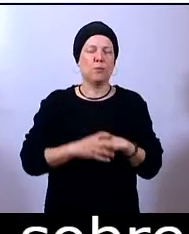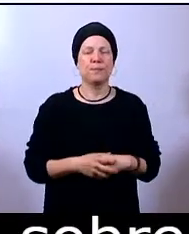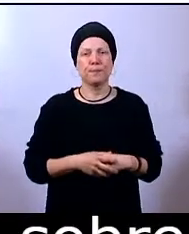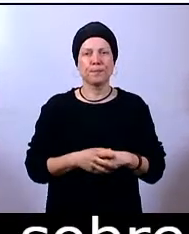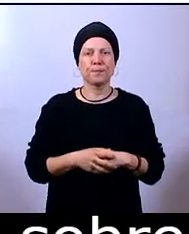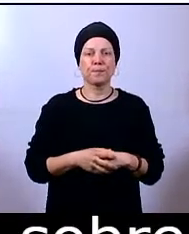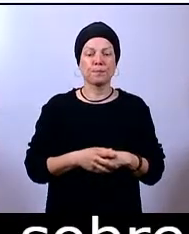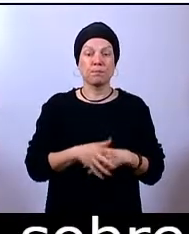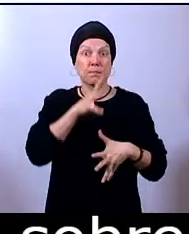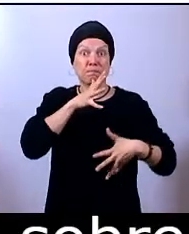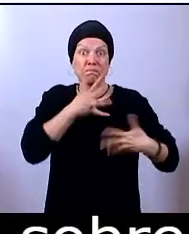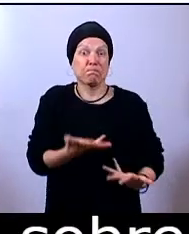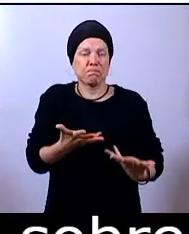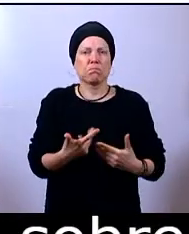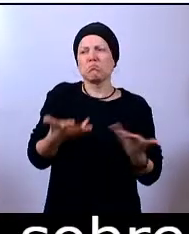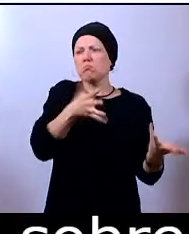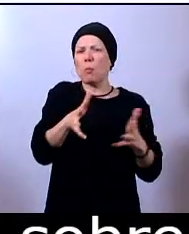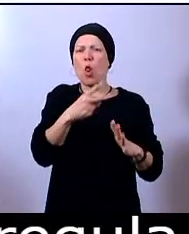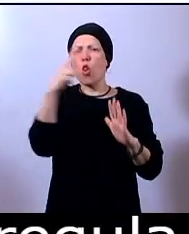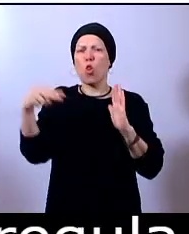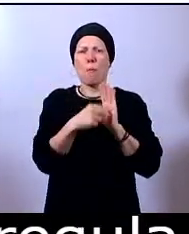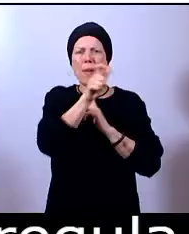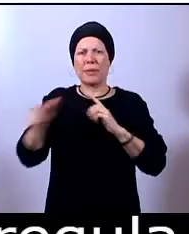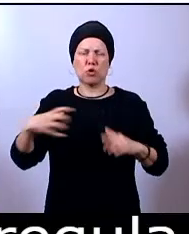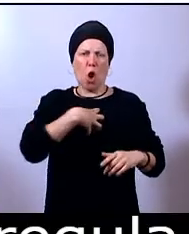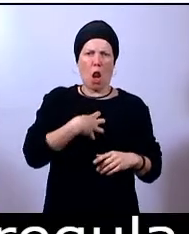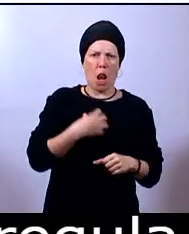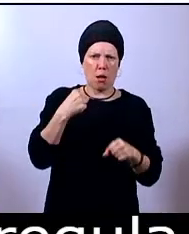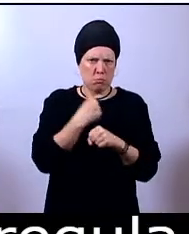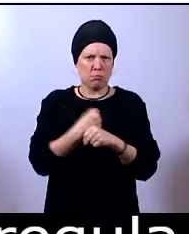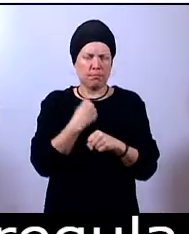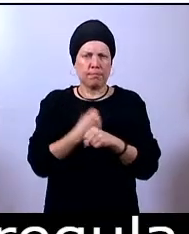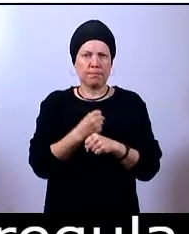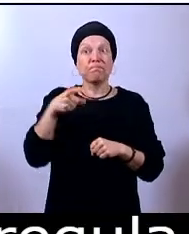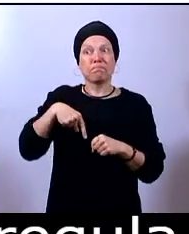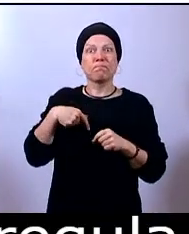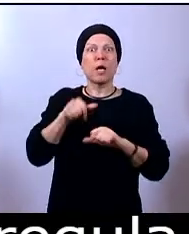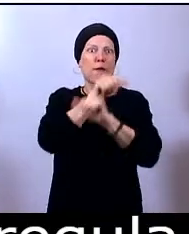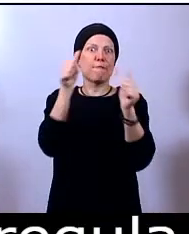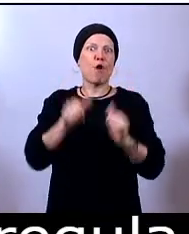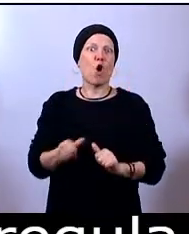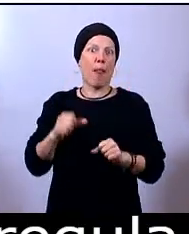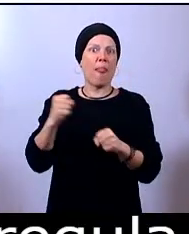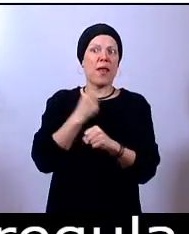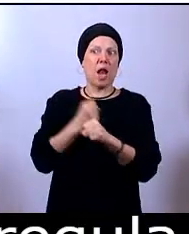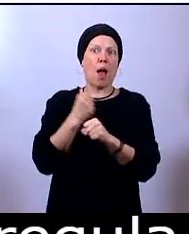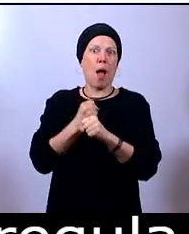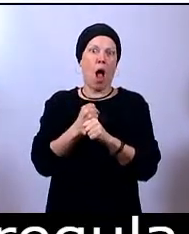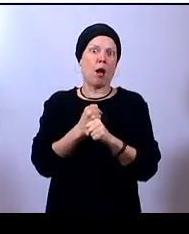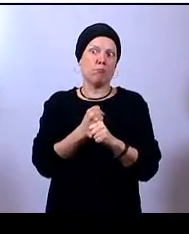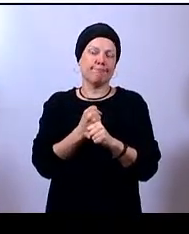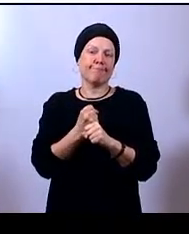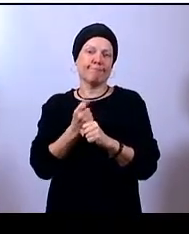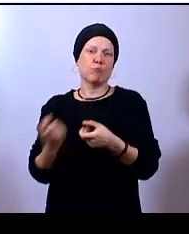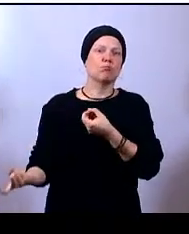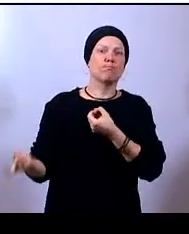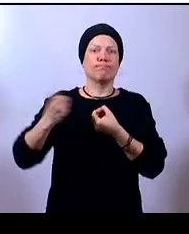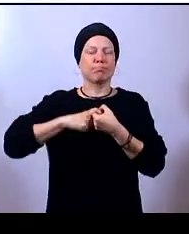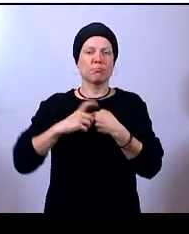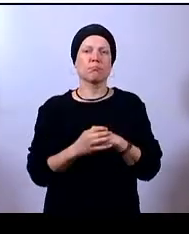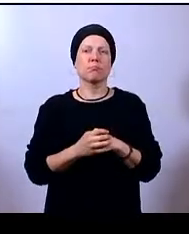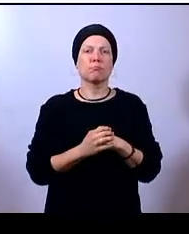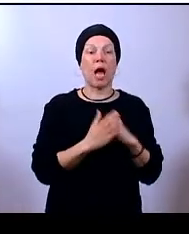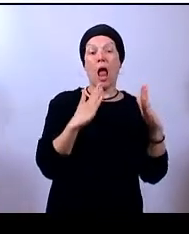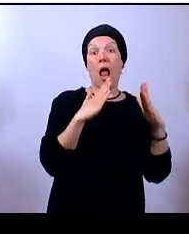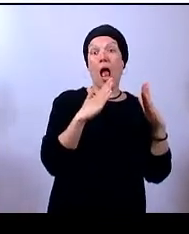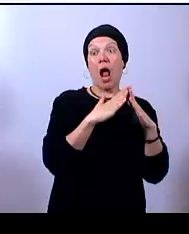En la actualidad, alrededor de 2.000 empleados públicos están acogidos a esta modalidad, que facilita la conciliación y garantiza la